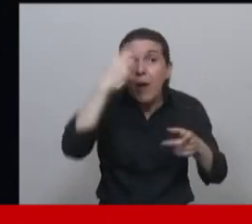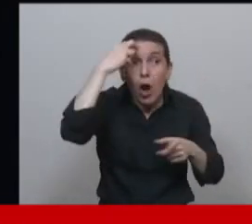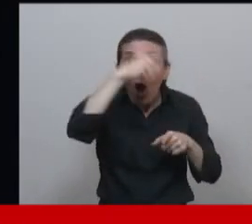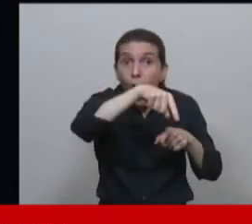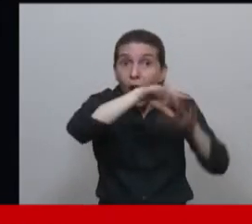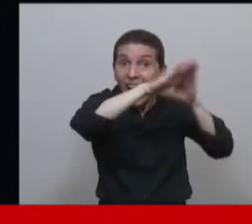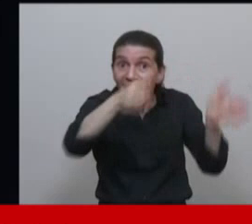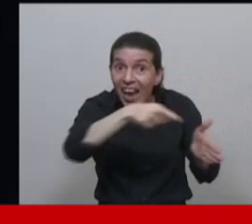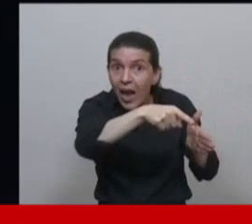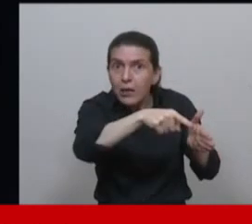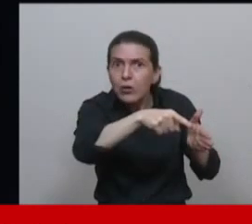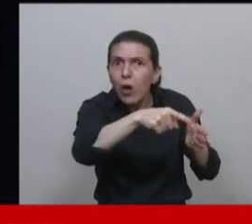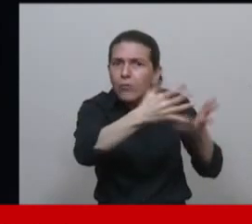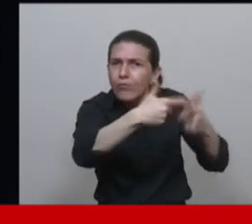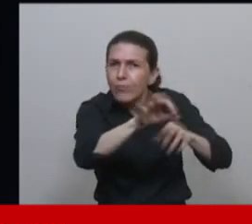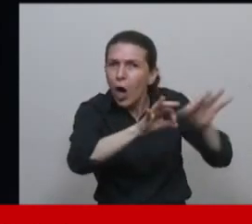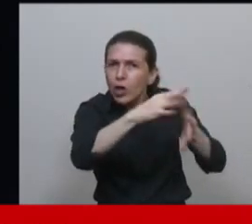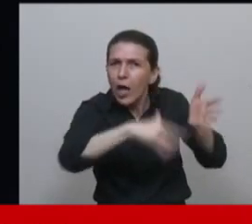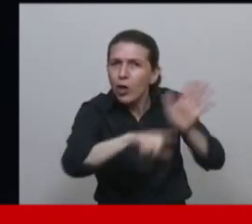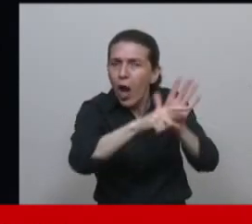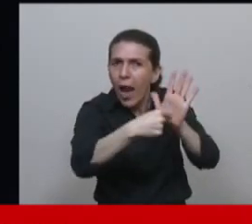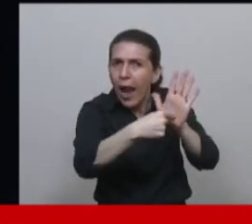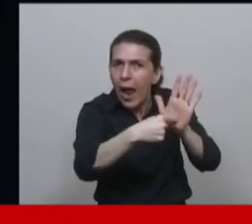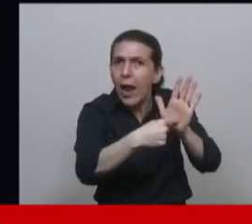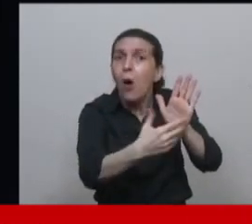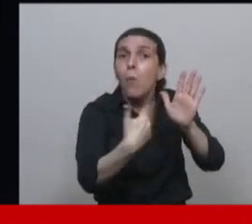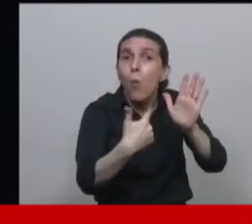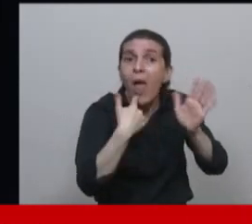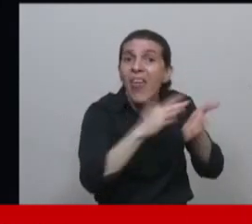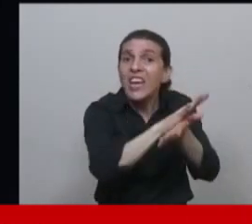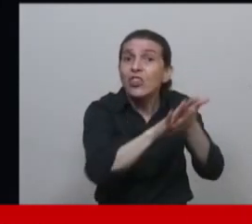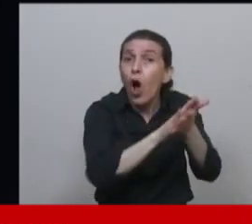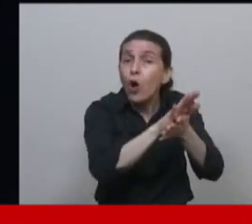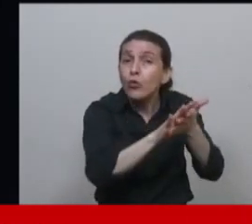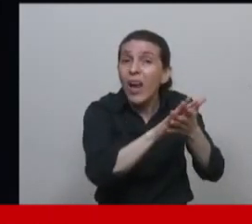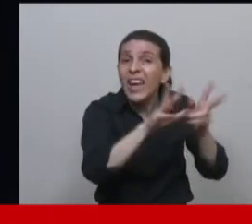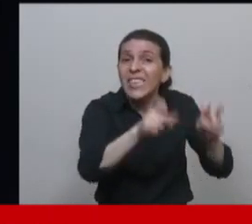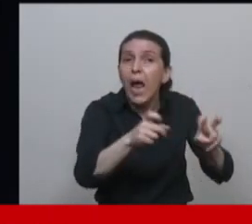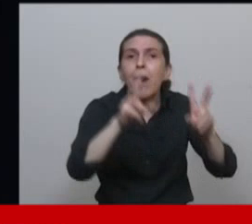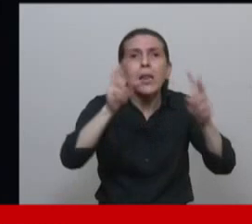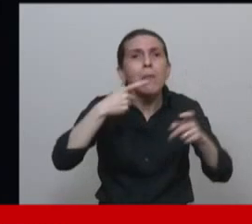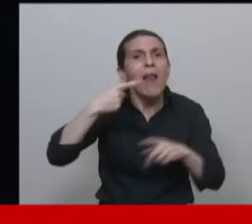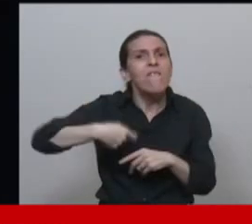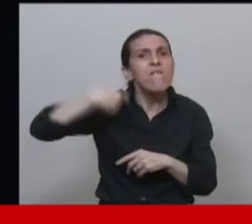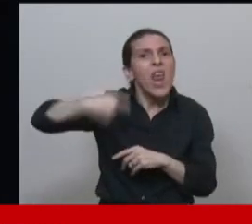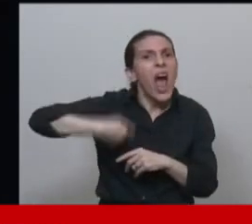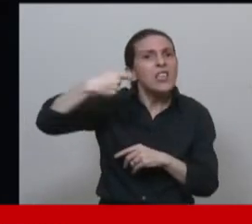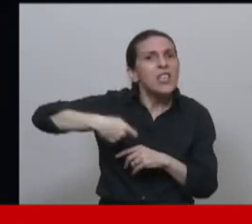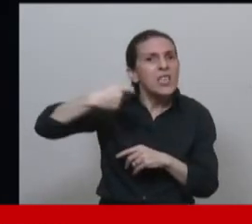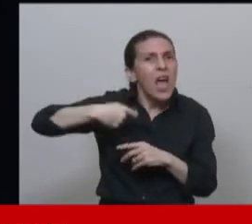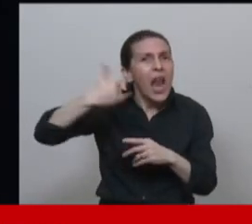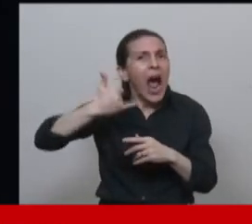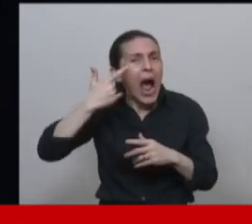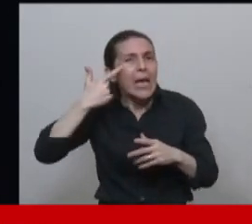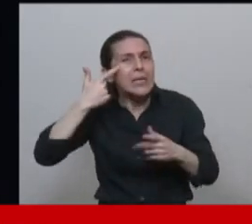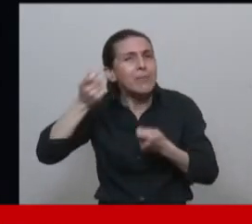la posibilidad de resolver parte del problema de la especulación financiera que se había generado en